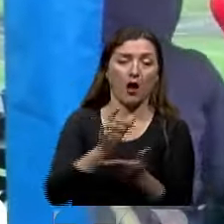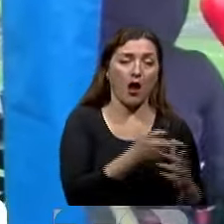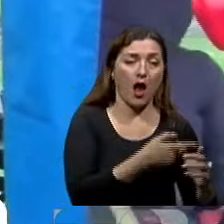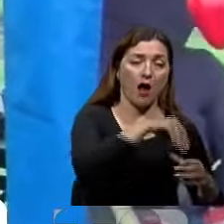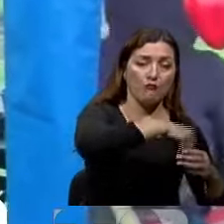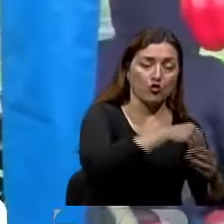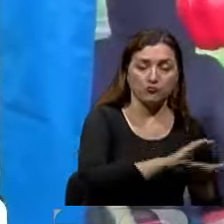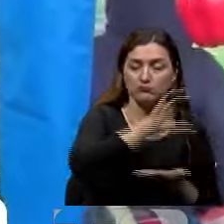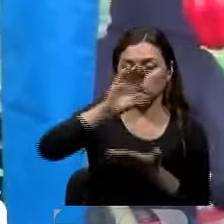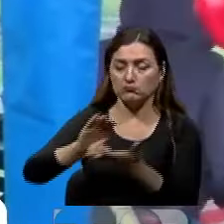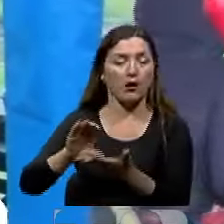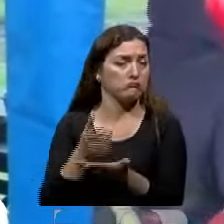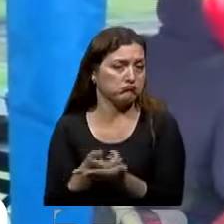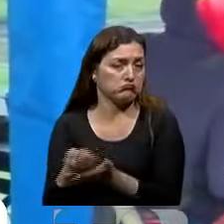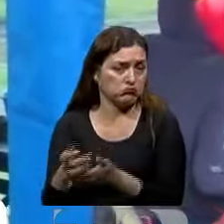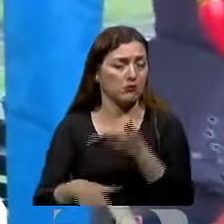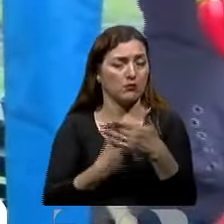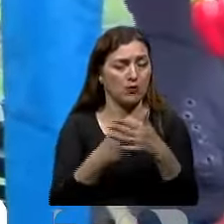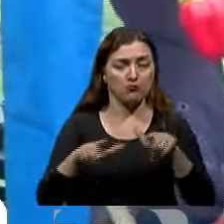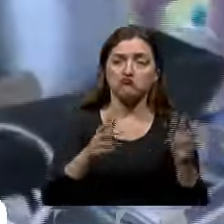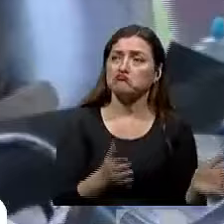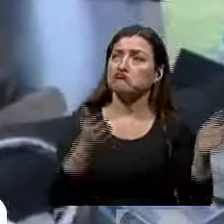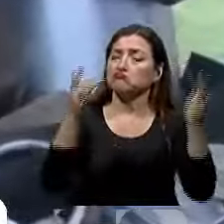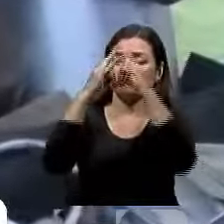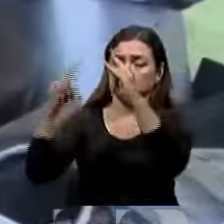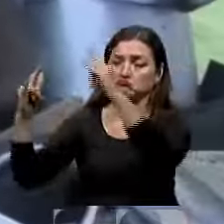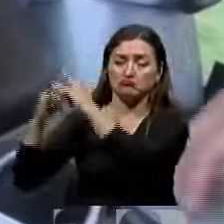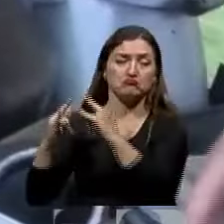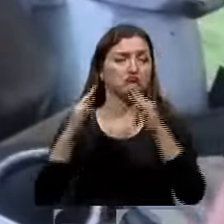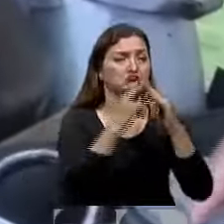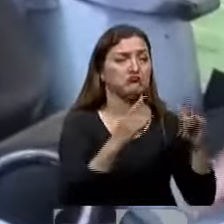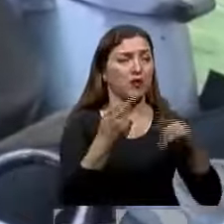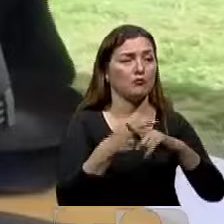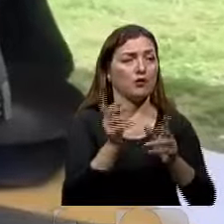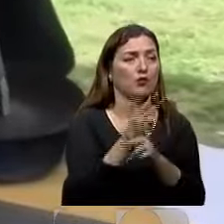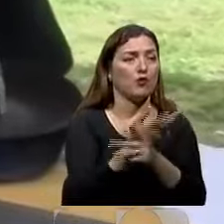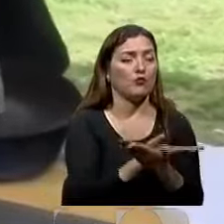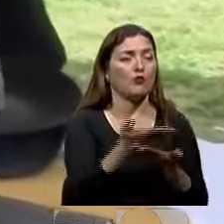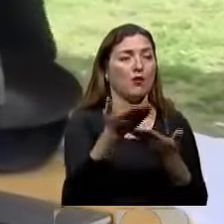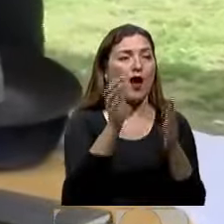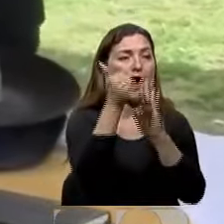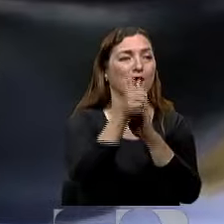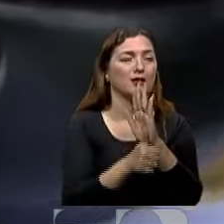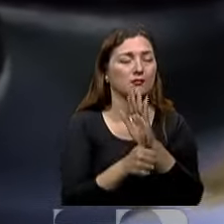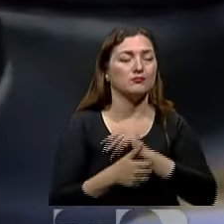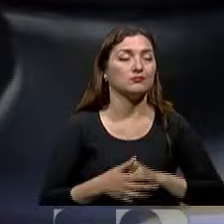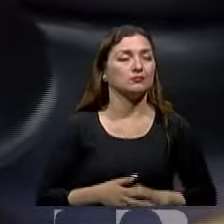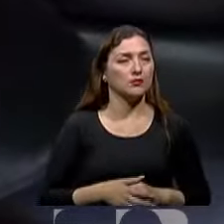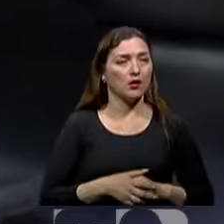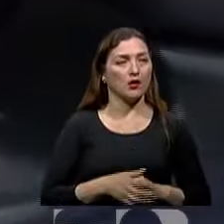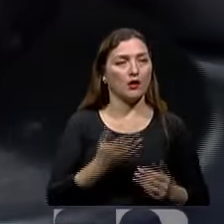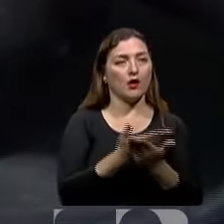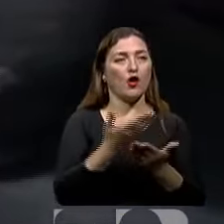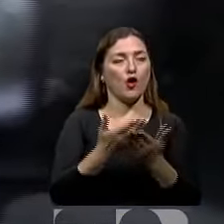tipo de locaciones, las relaciones, los espacios y el escenario. Hubo la exposición de diversos productos y artesanía, así como los